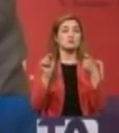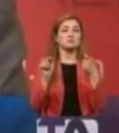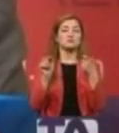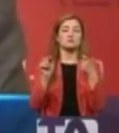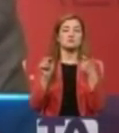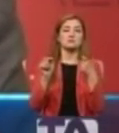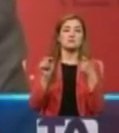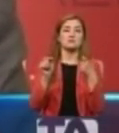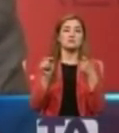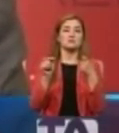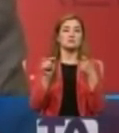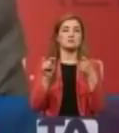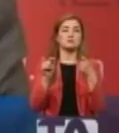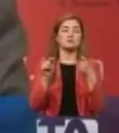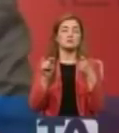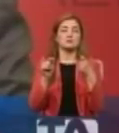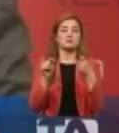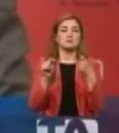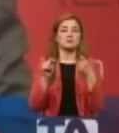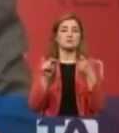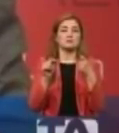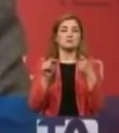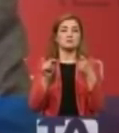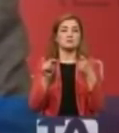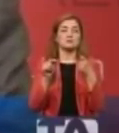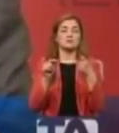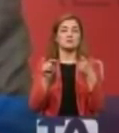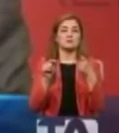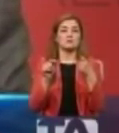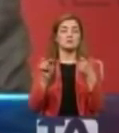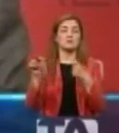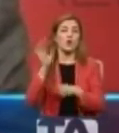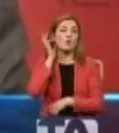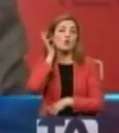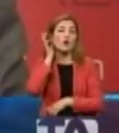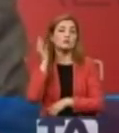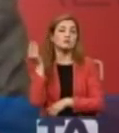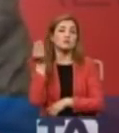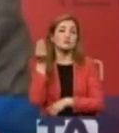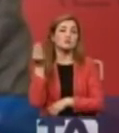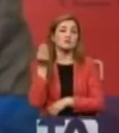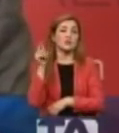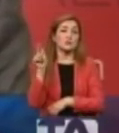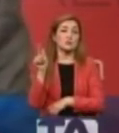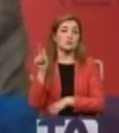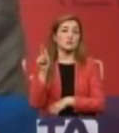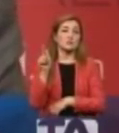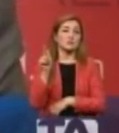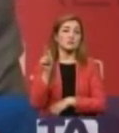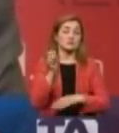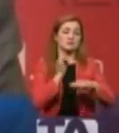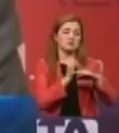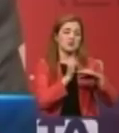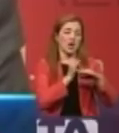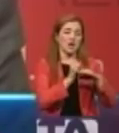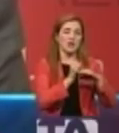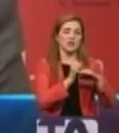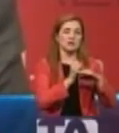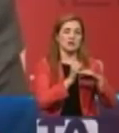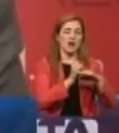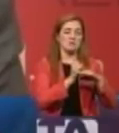que ya se notaba que Juliana se estaba distanciando de la iglesia. Y